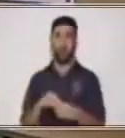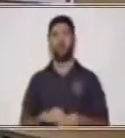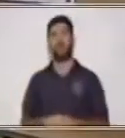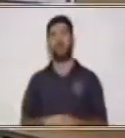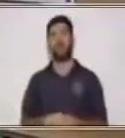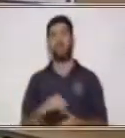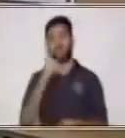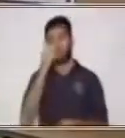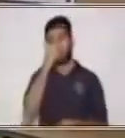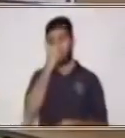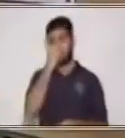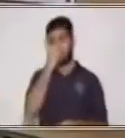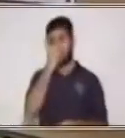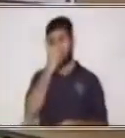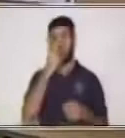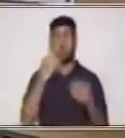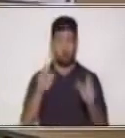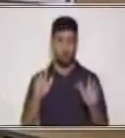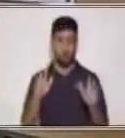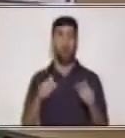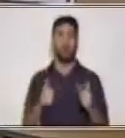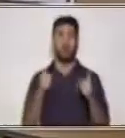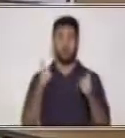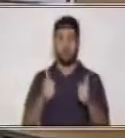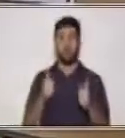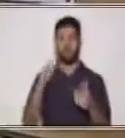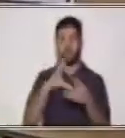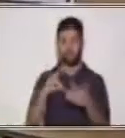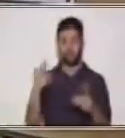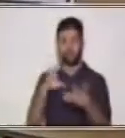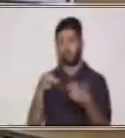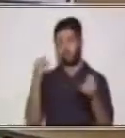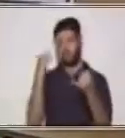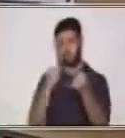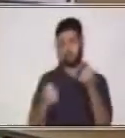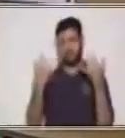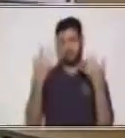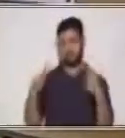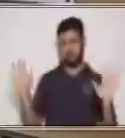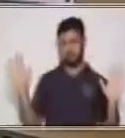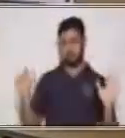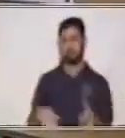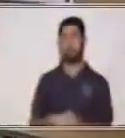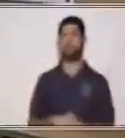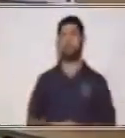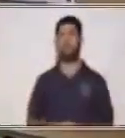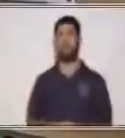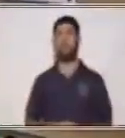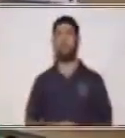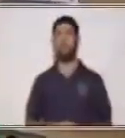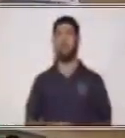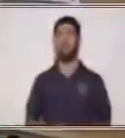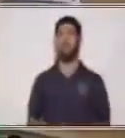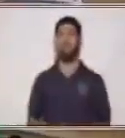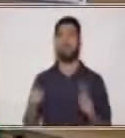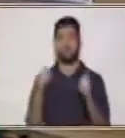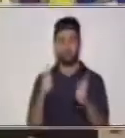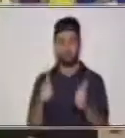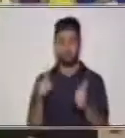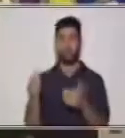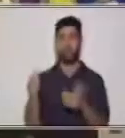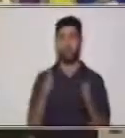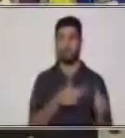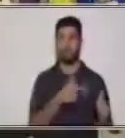¿Sí? Y colorín colorado, este cuento se ha acabado. Ahora vamos a dar inicio con